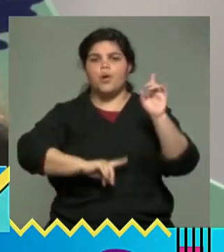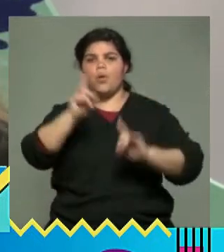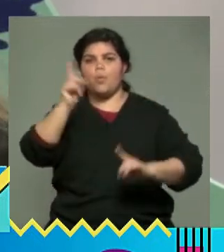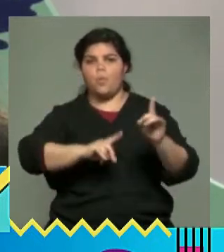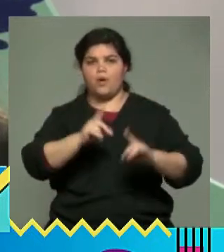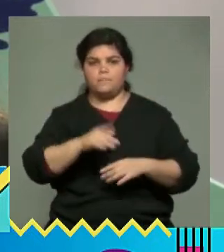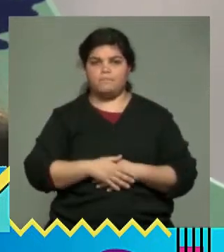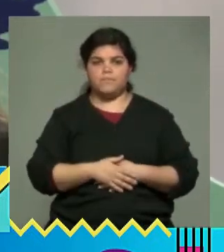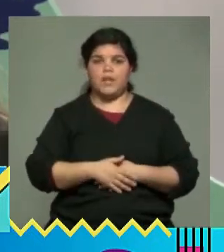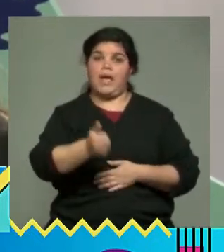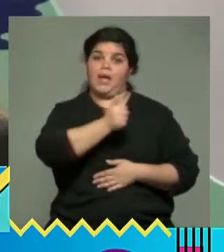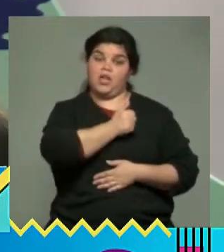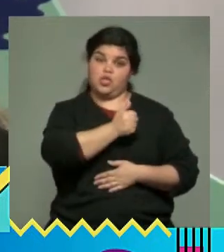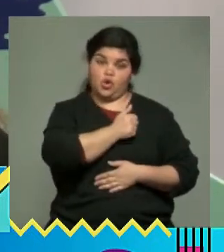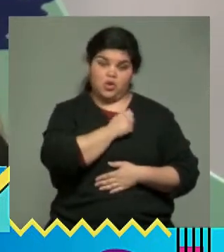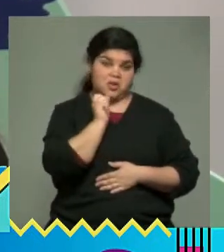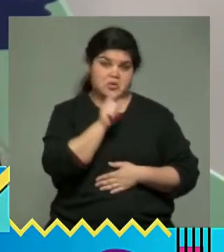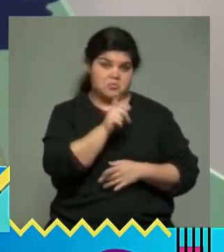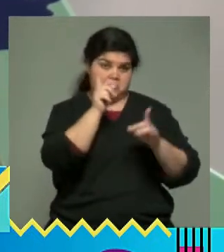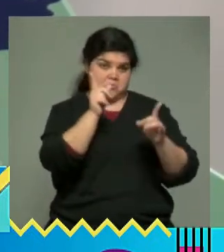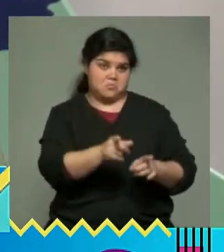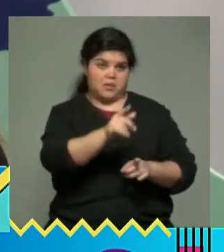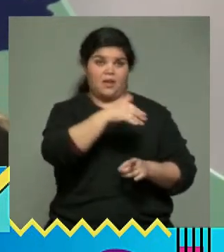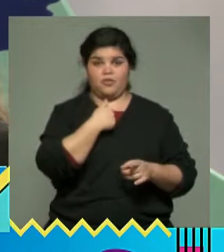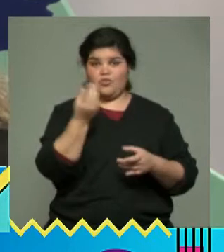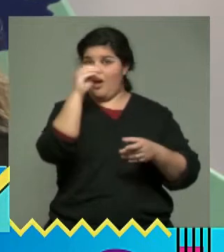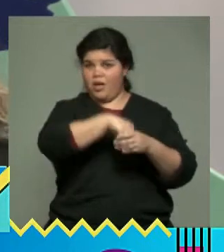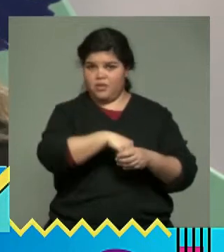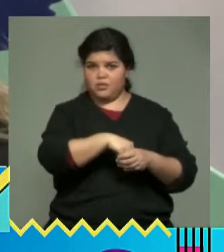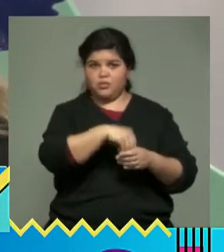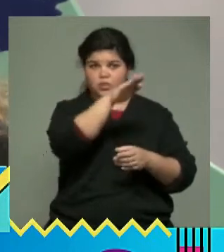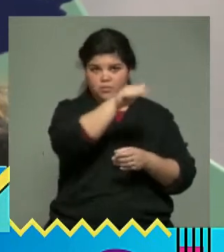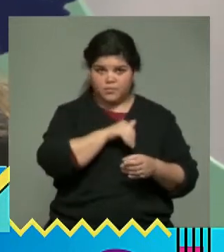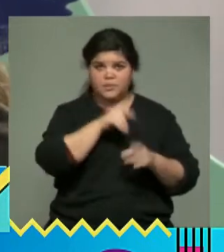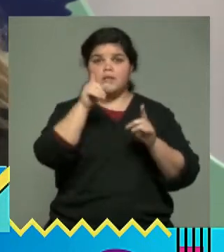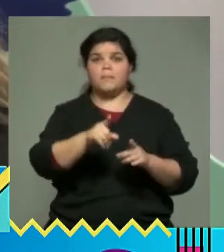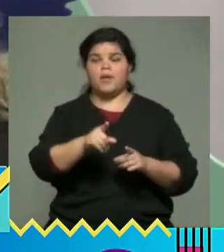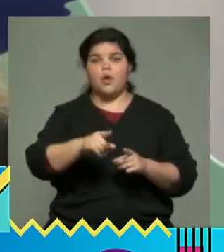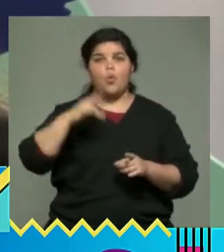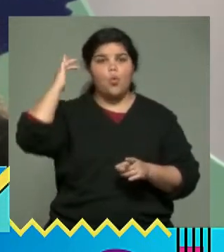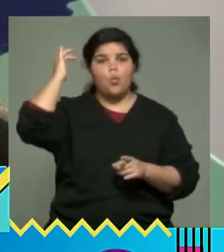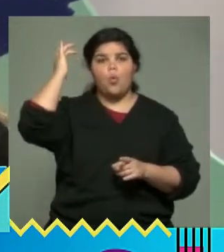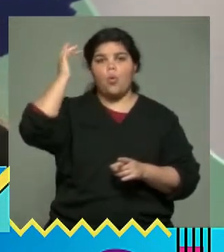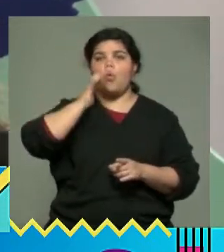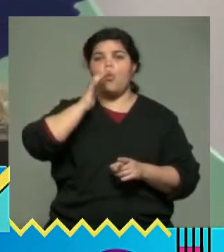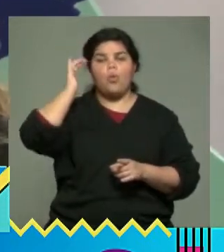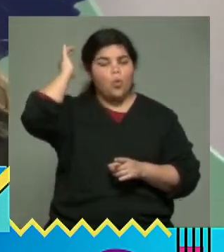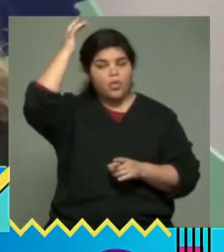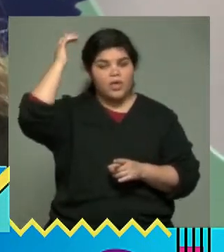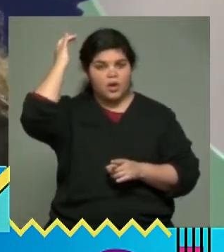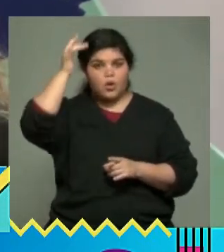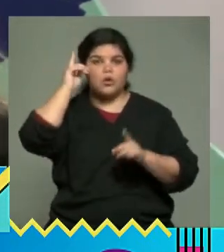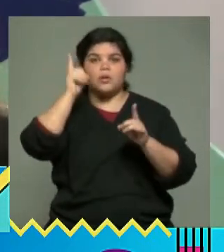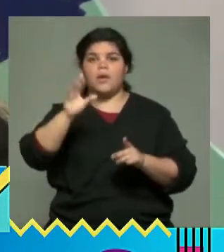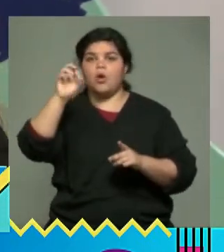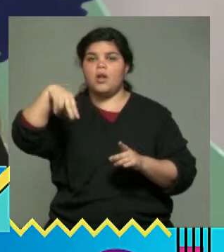Convocamos a los católicos, por supuesto, Grey a la que yo pertenezco, pero también convocamos a los judíos, convocamos a gente de ONGs, convocamos a